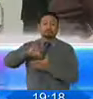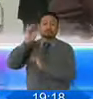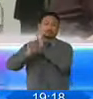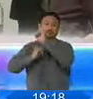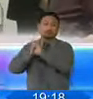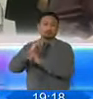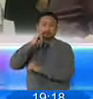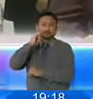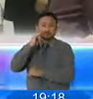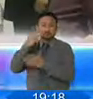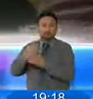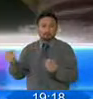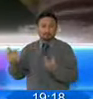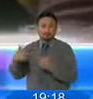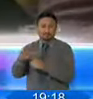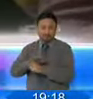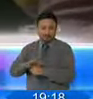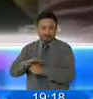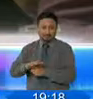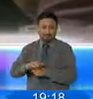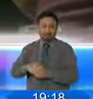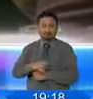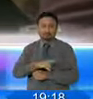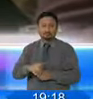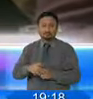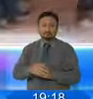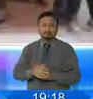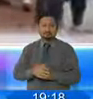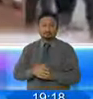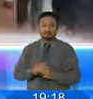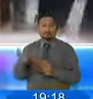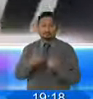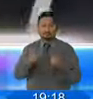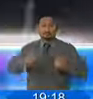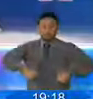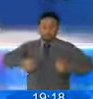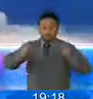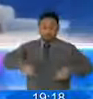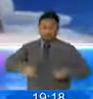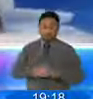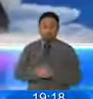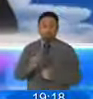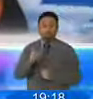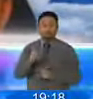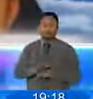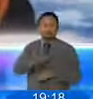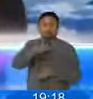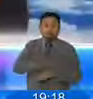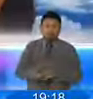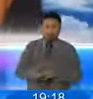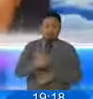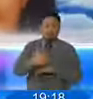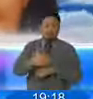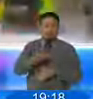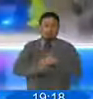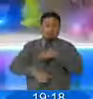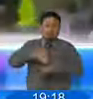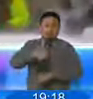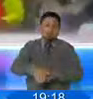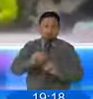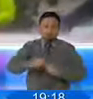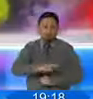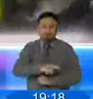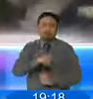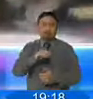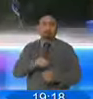perdidos explotados y makes por sus siglas en inglés sería el primero de muchos pasos que se seguirán para poder poner en práctica